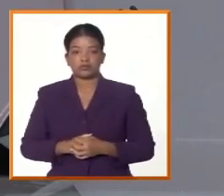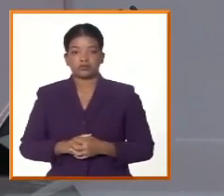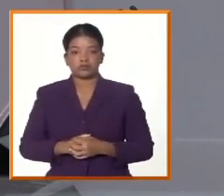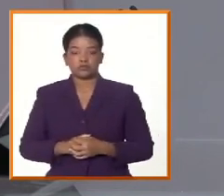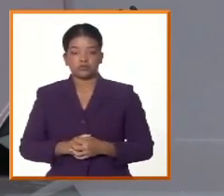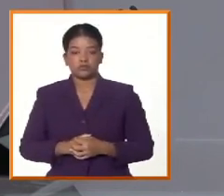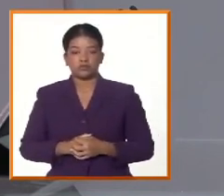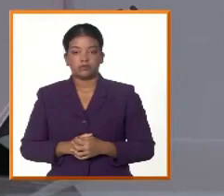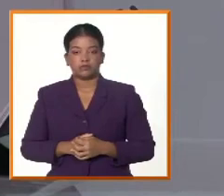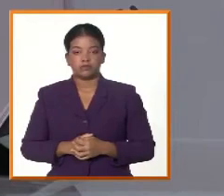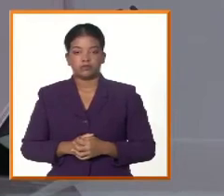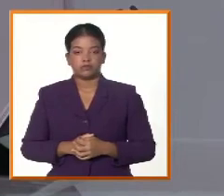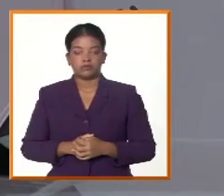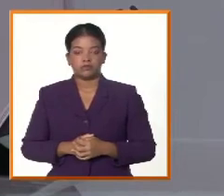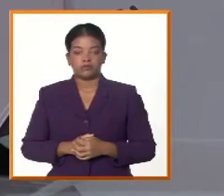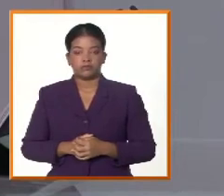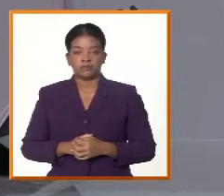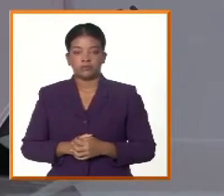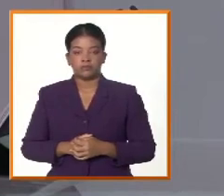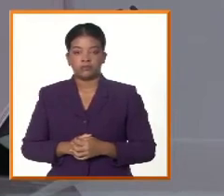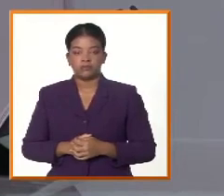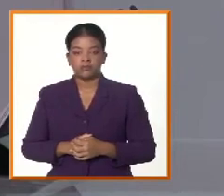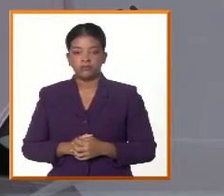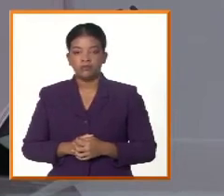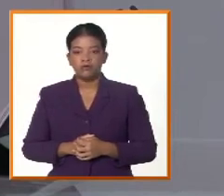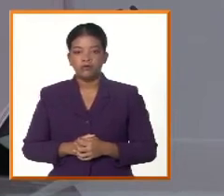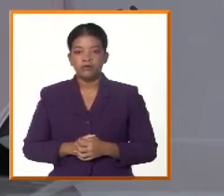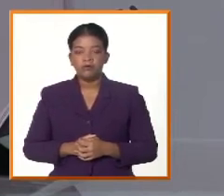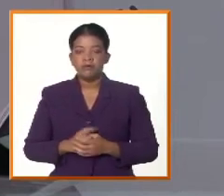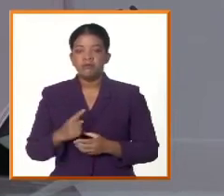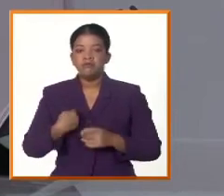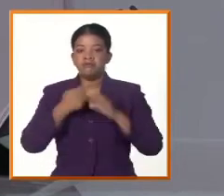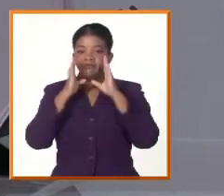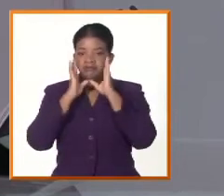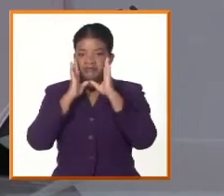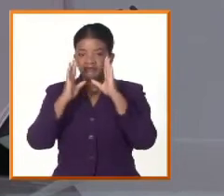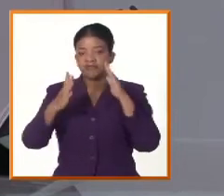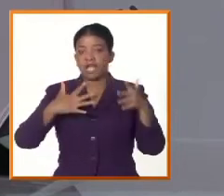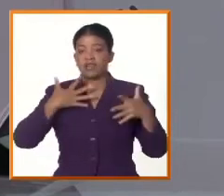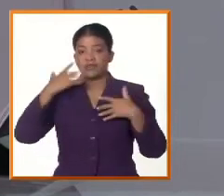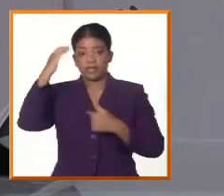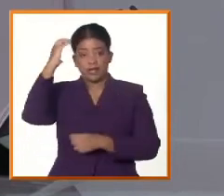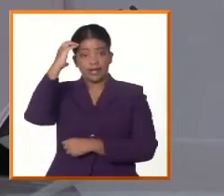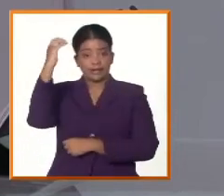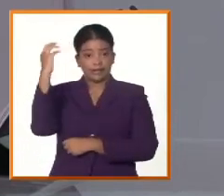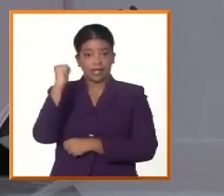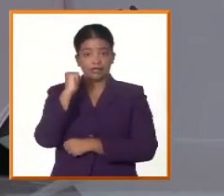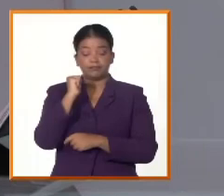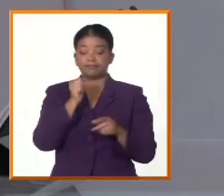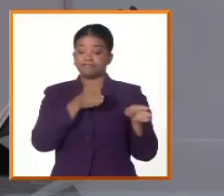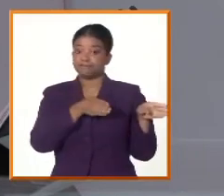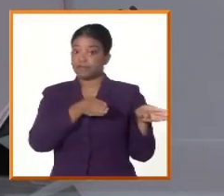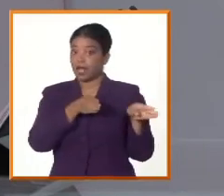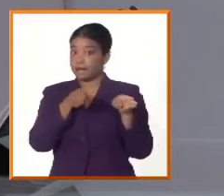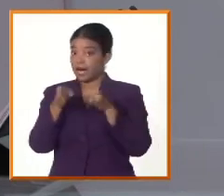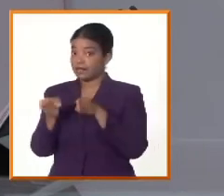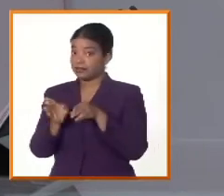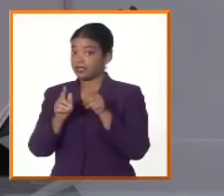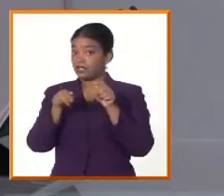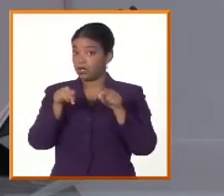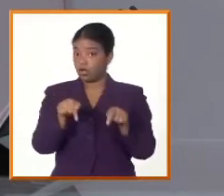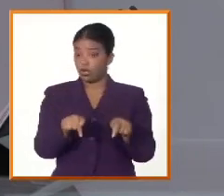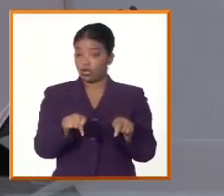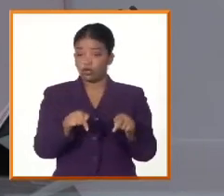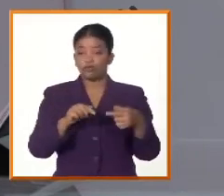abierto no solamente enfocado a la actividad Estatal netamente sino ya hoy a todo el